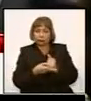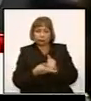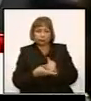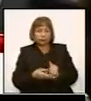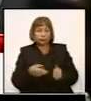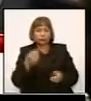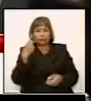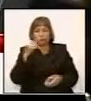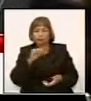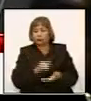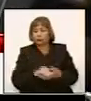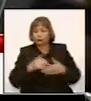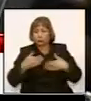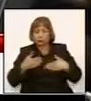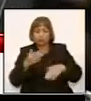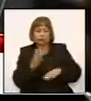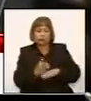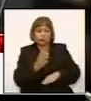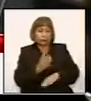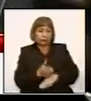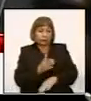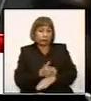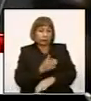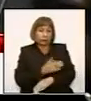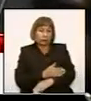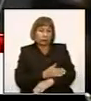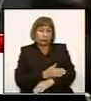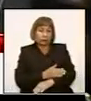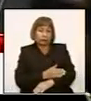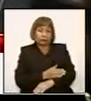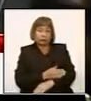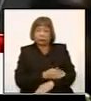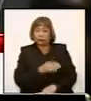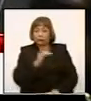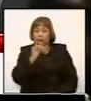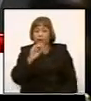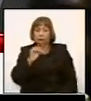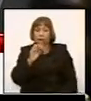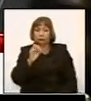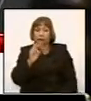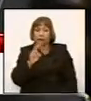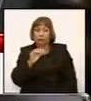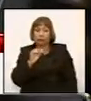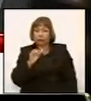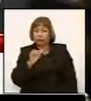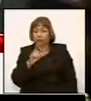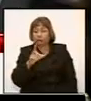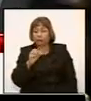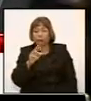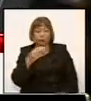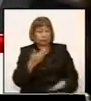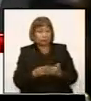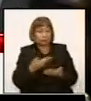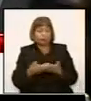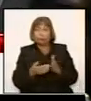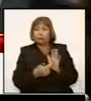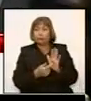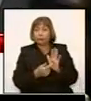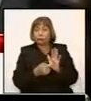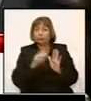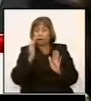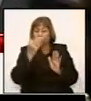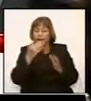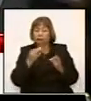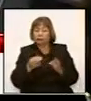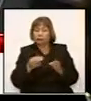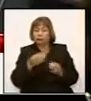poder desarrollar el boom inmobiliario. Esta propuesta a mí me parece muy